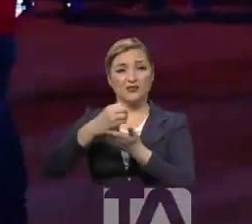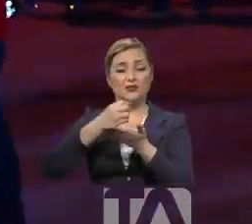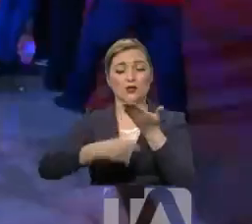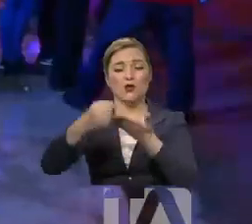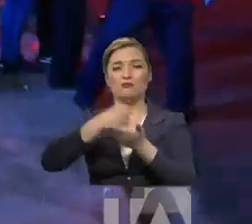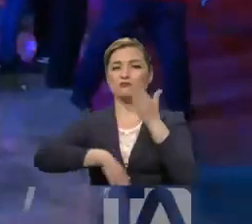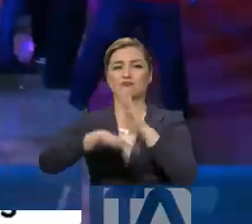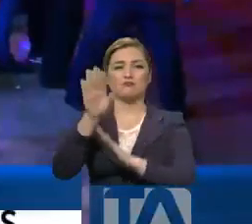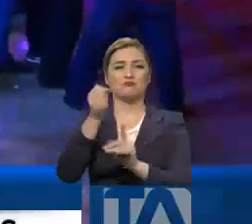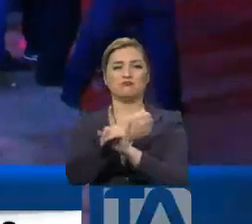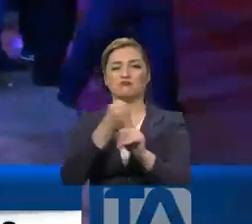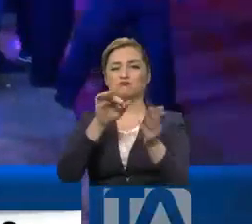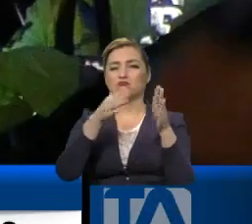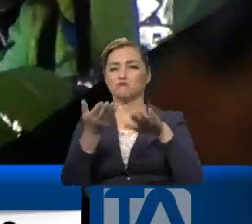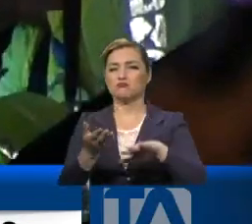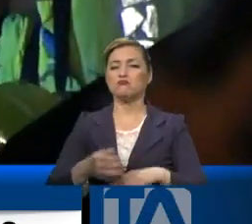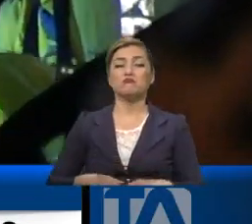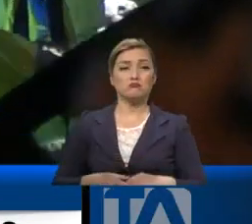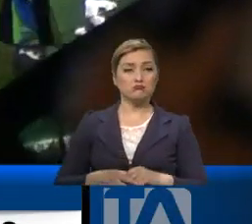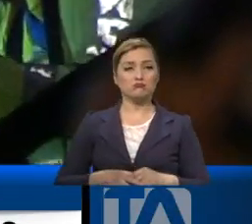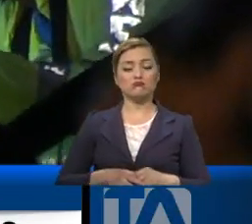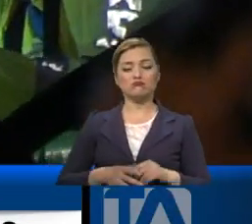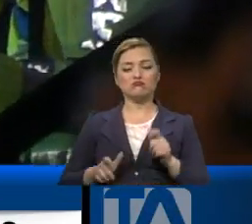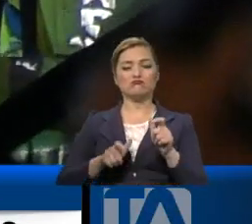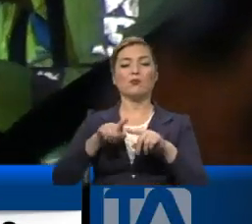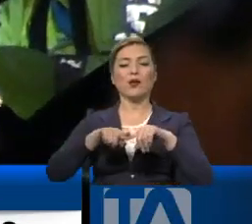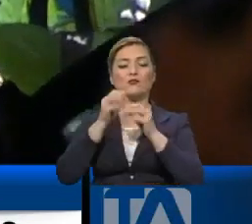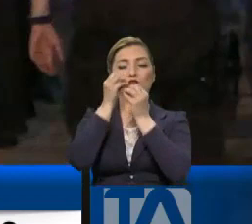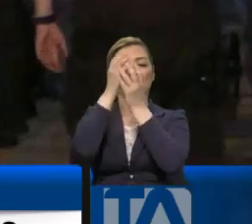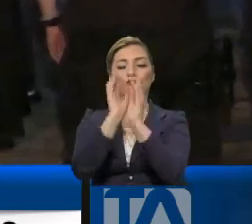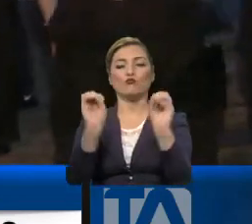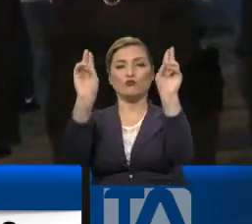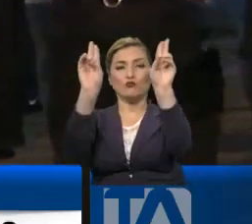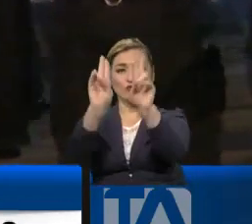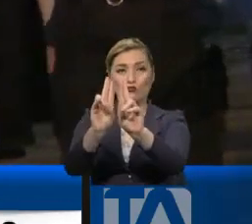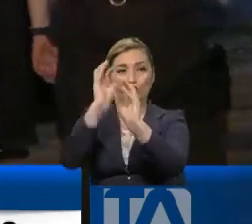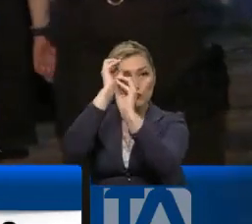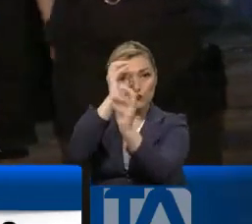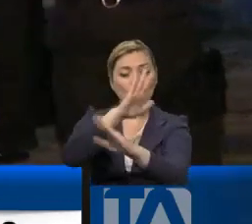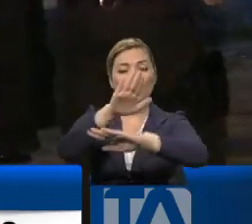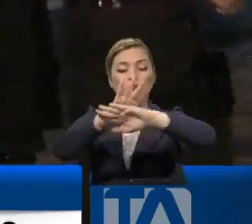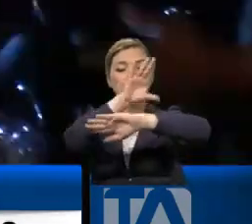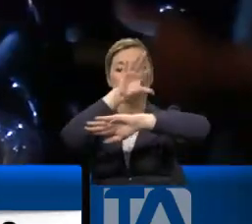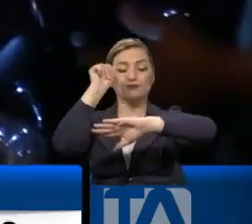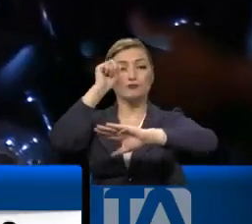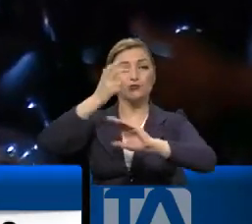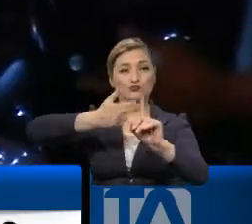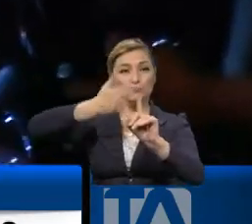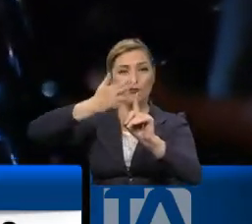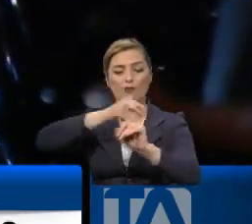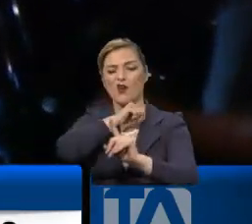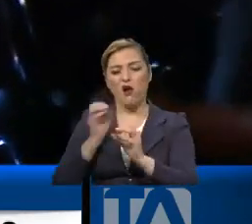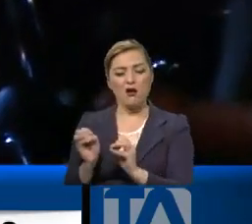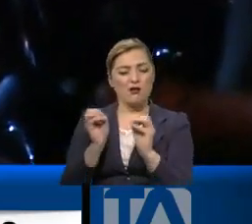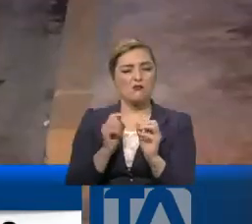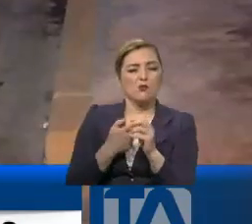decesos violentos según su número de habitantes. Y es que de acuerdo con un reporte emitido por la Oficina de las Naciones Unidas sobre Drogas y Crimen Organizado, el